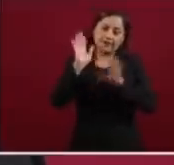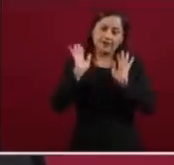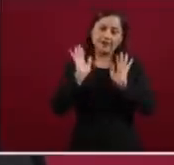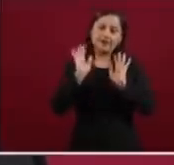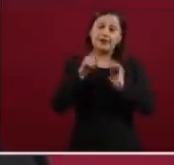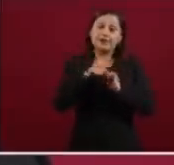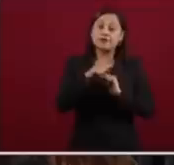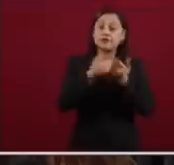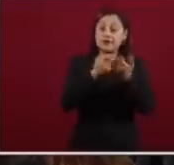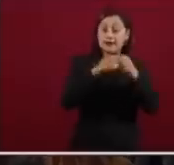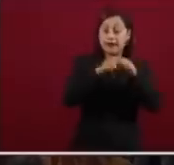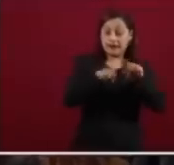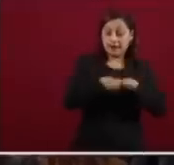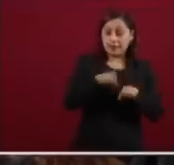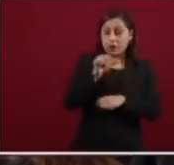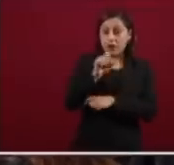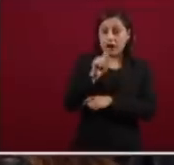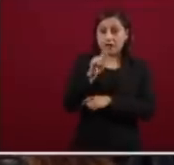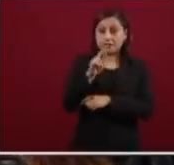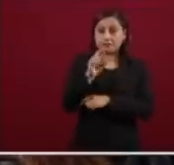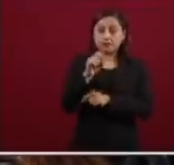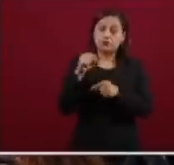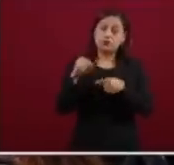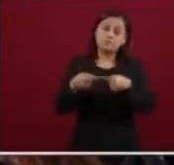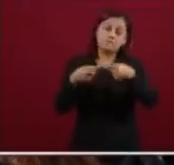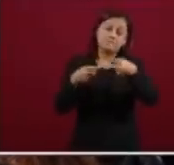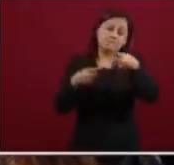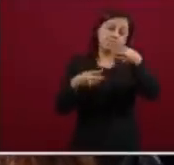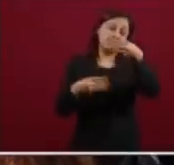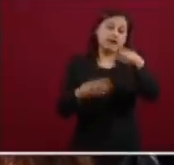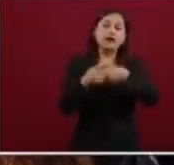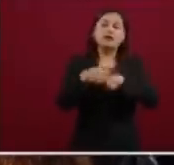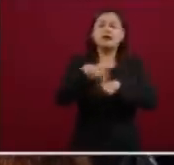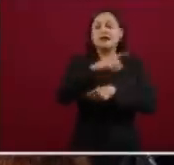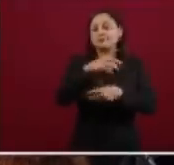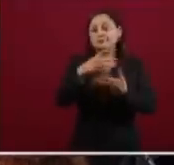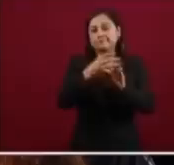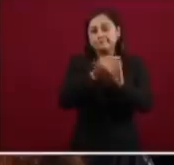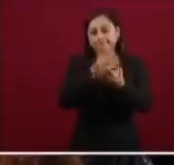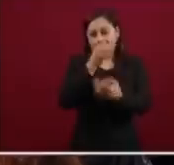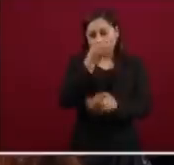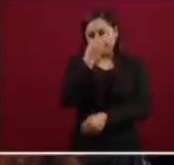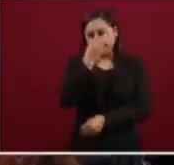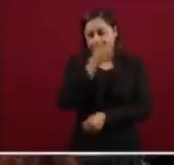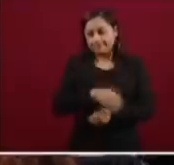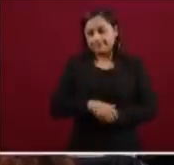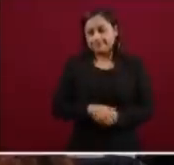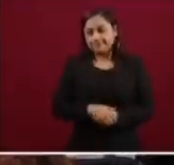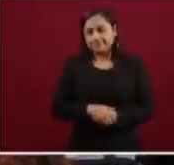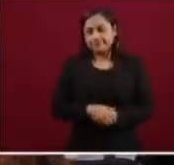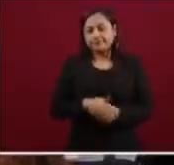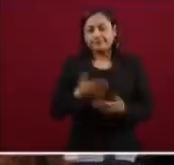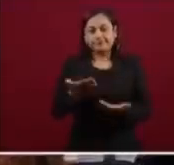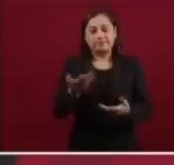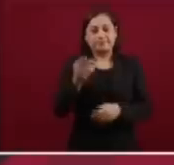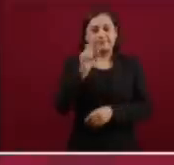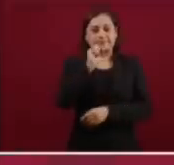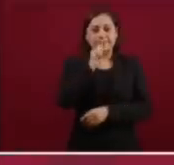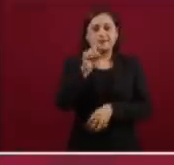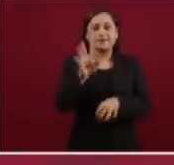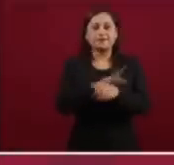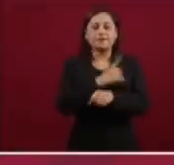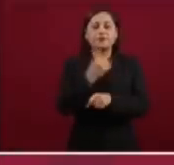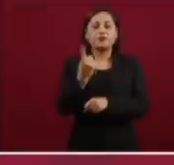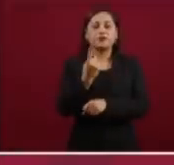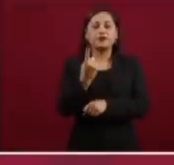que además es muy importante de esta serie porque ya iban dos juegos ganados